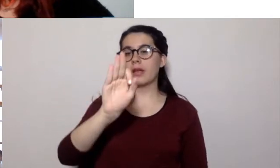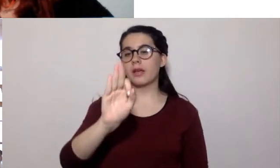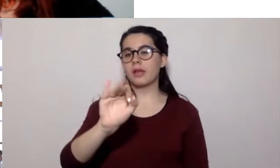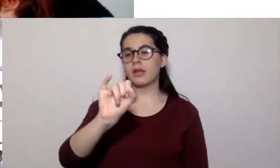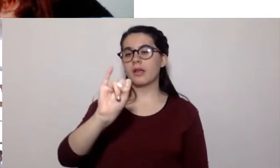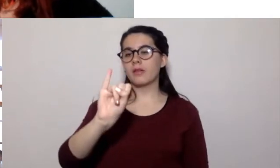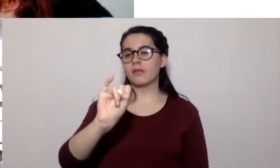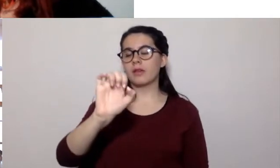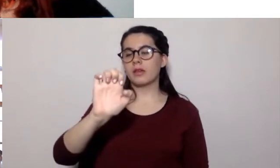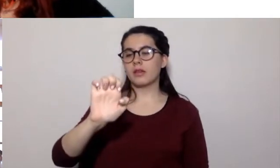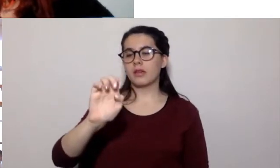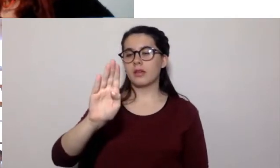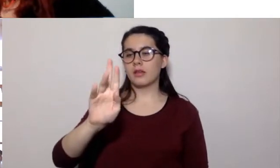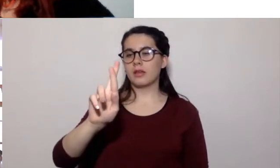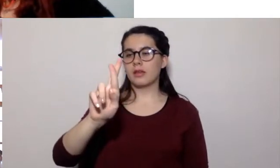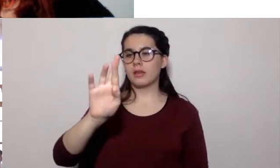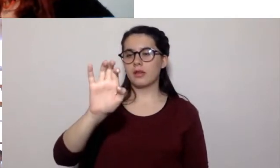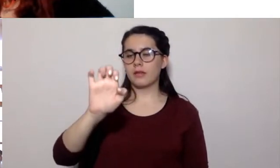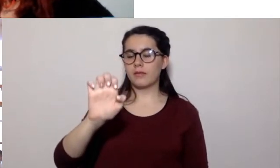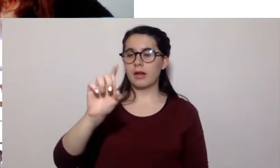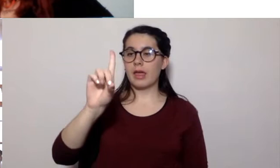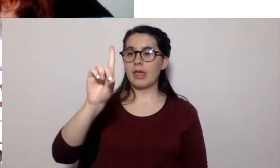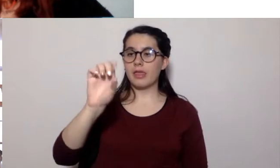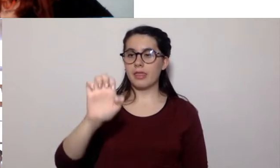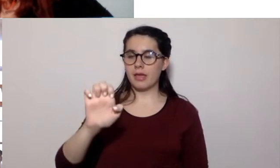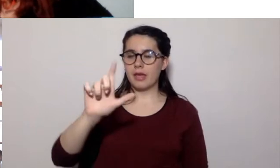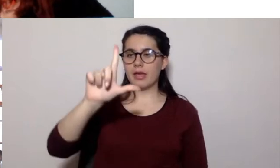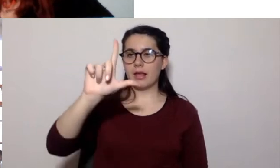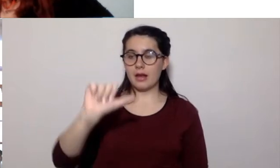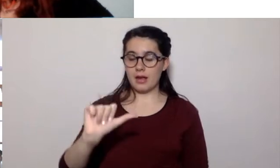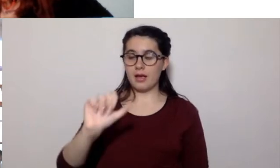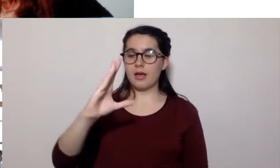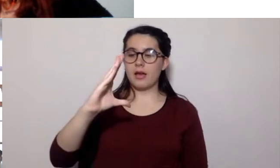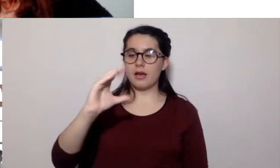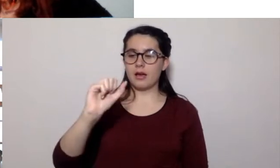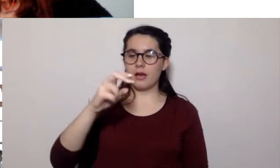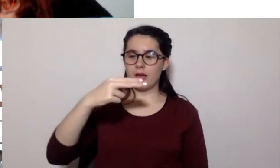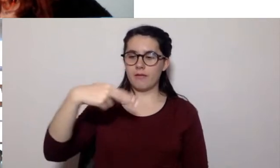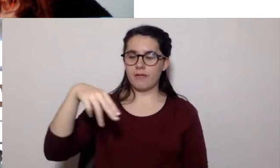de eso. El cabin fever. Sí. Es